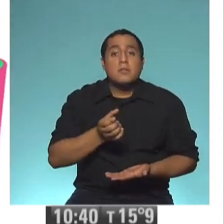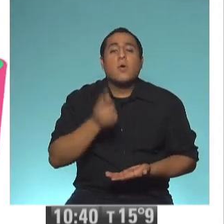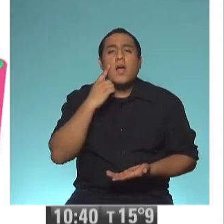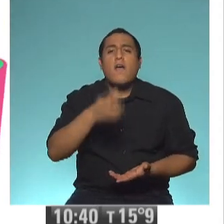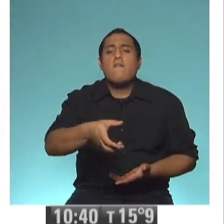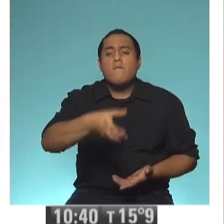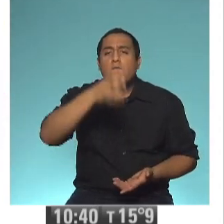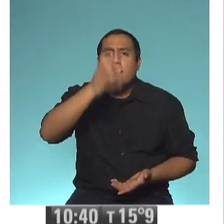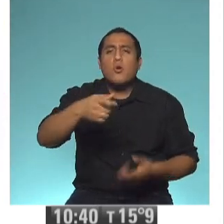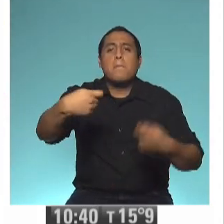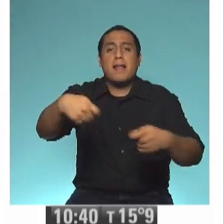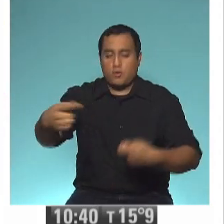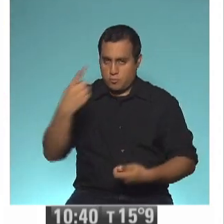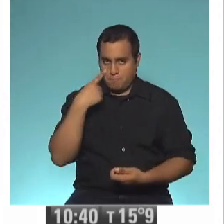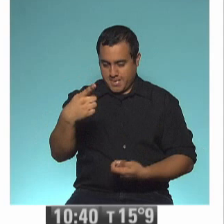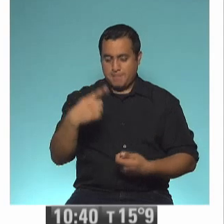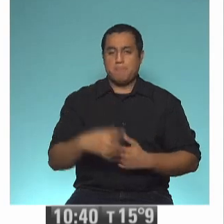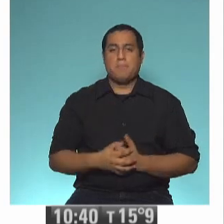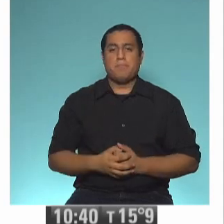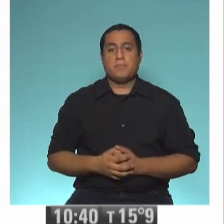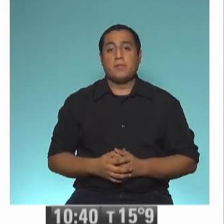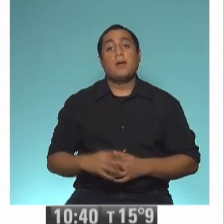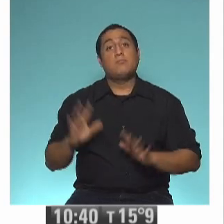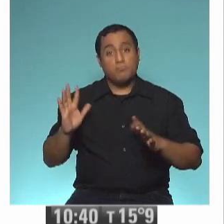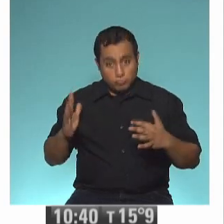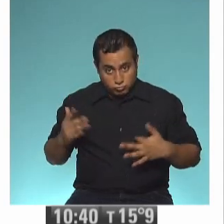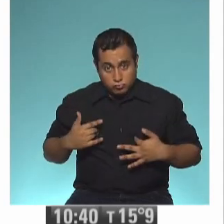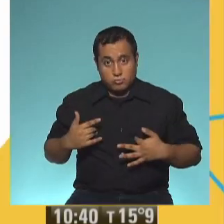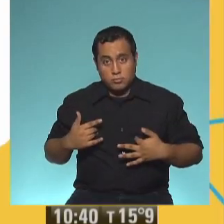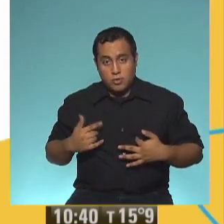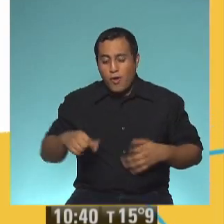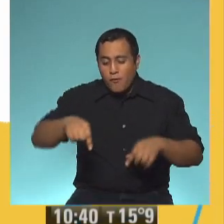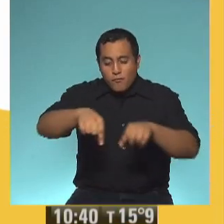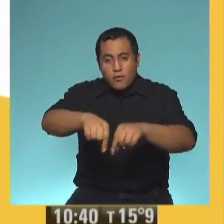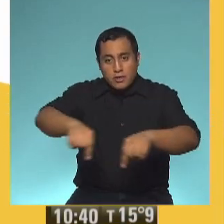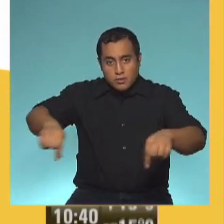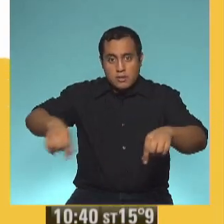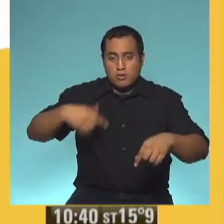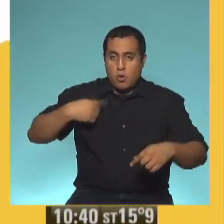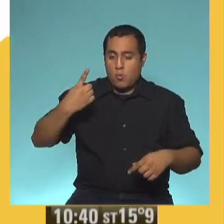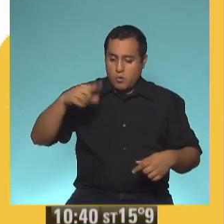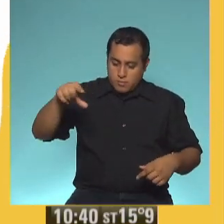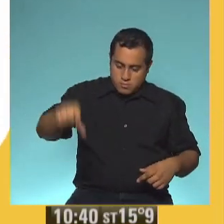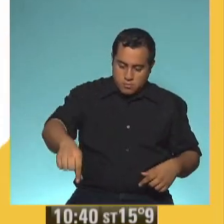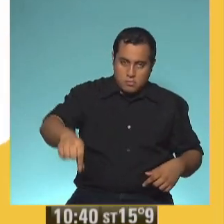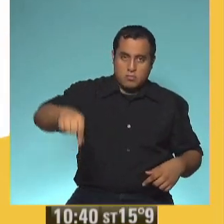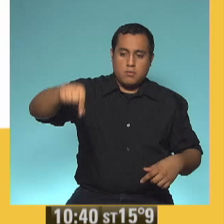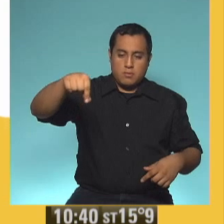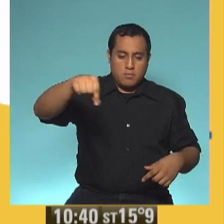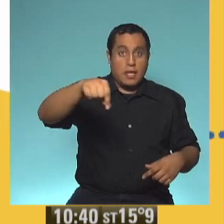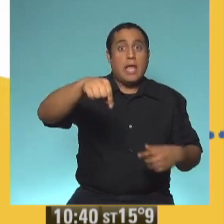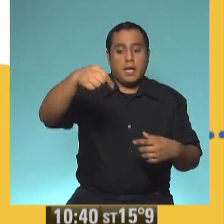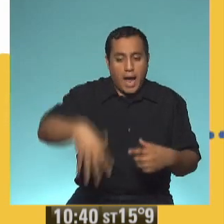un vaso de plástico fíjense voy a tomar los requisitos de la unam sin que se caiga